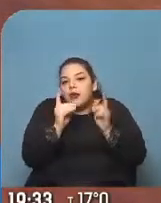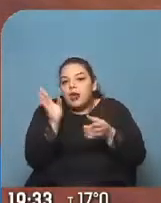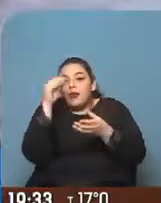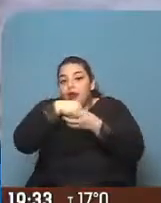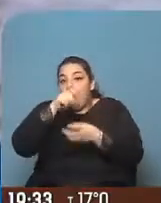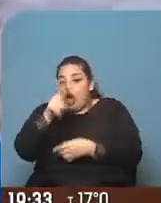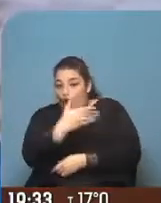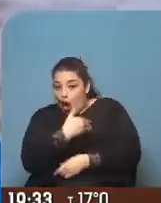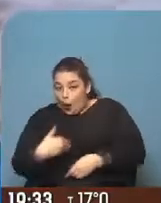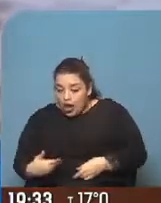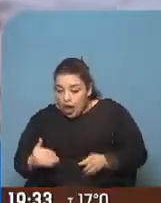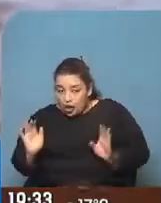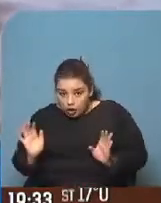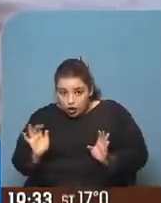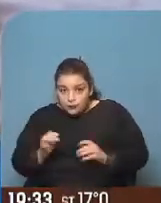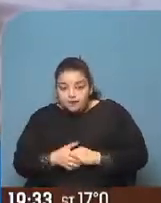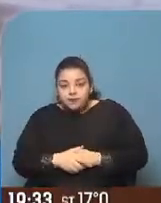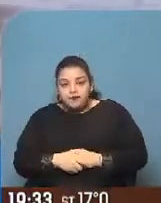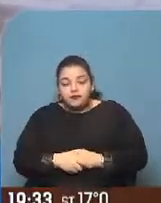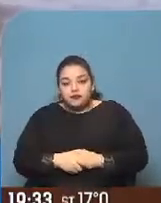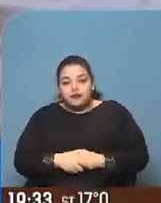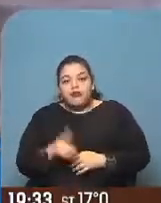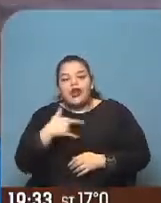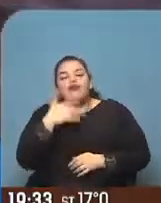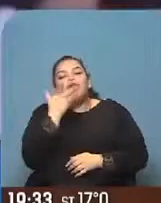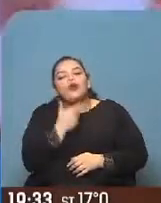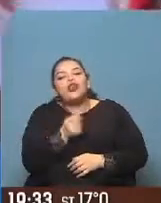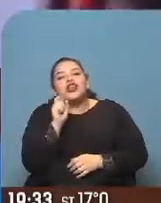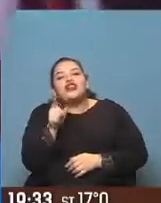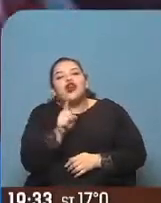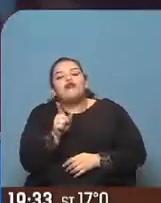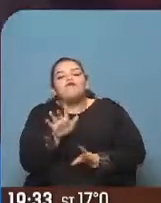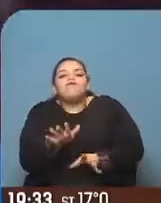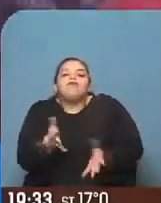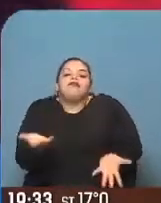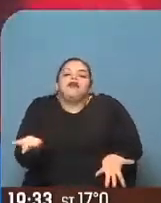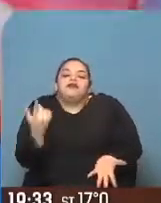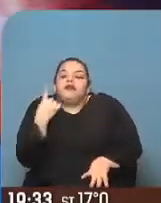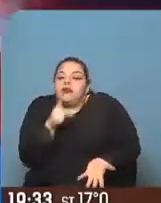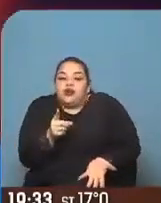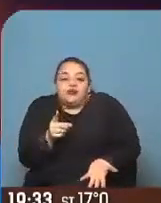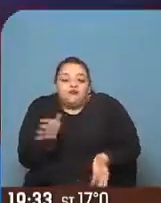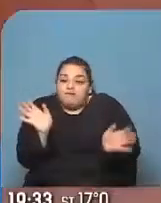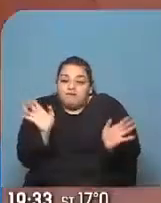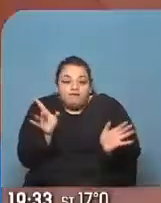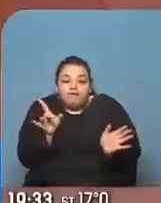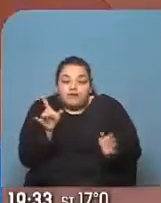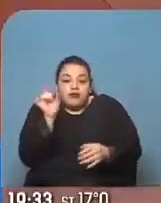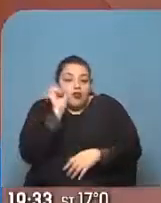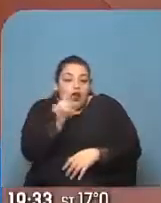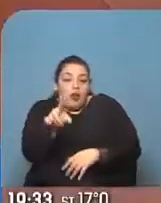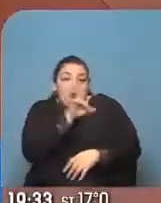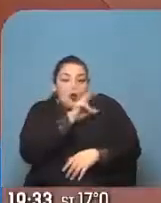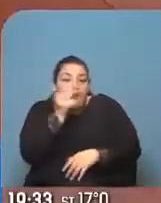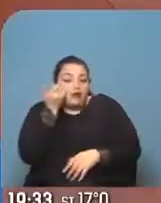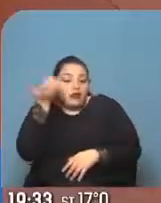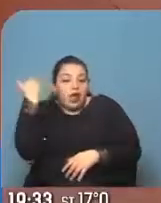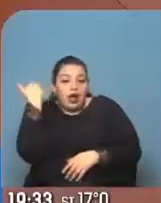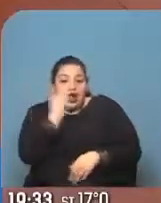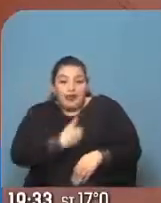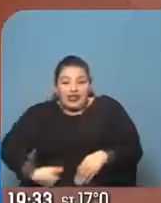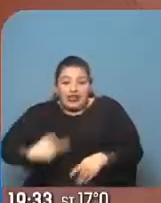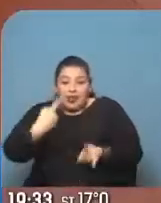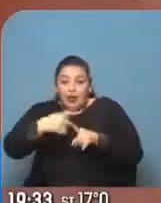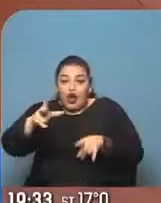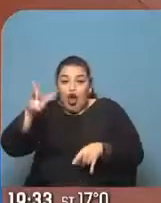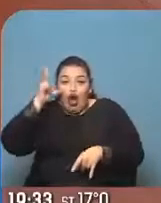gobierno y a mí me gustaría que esto no fuese así pero pero bueno ella ella ha sido una presidenta por ocho años